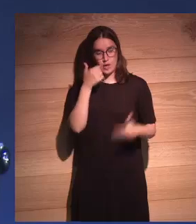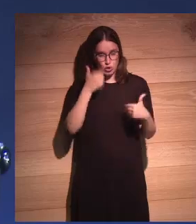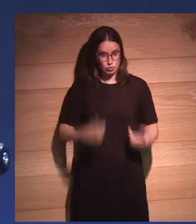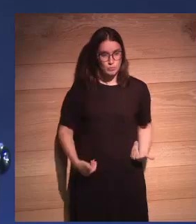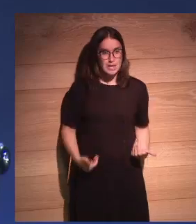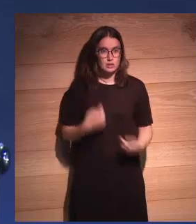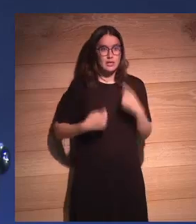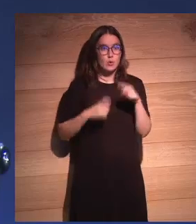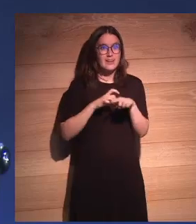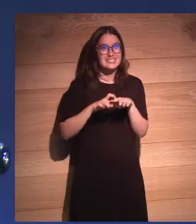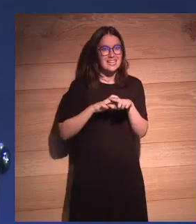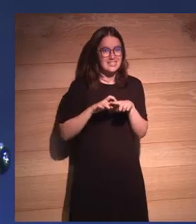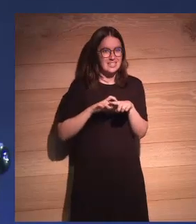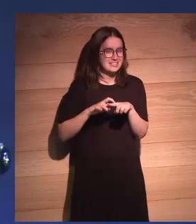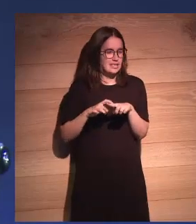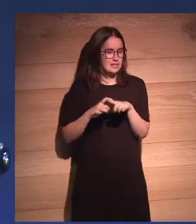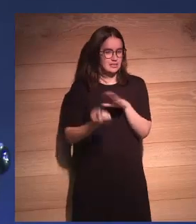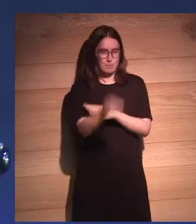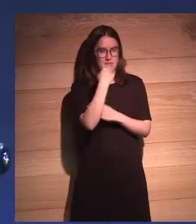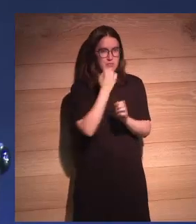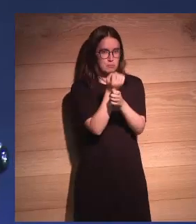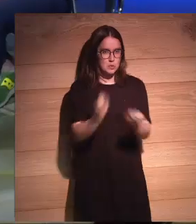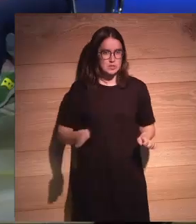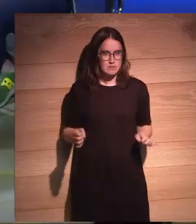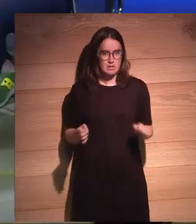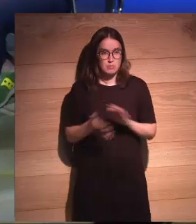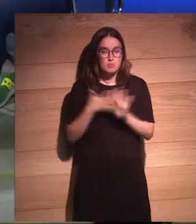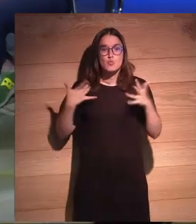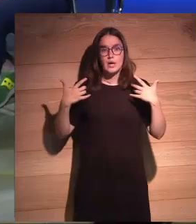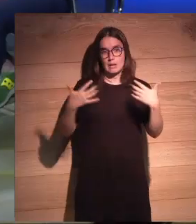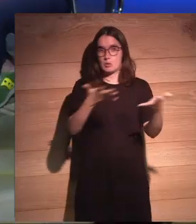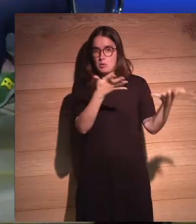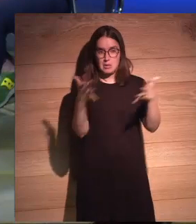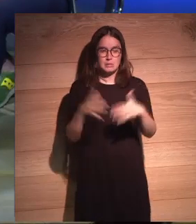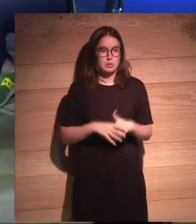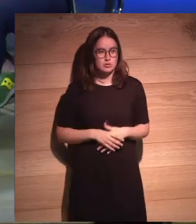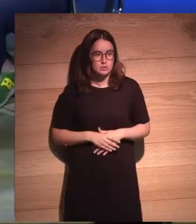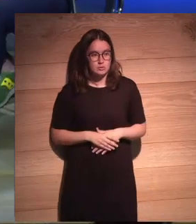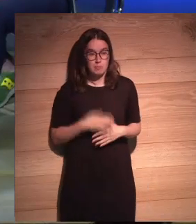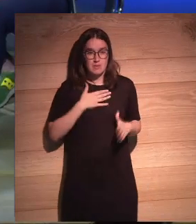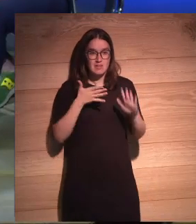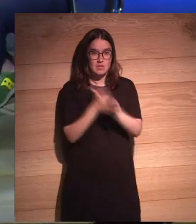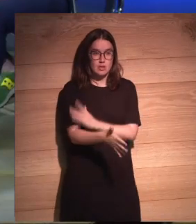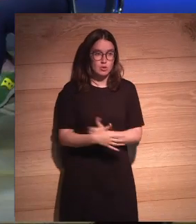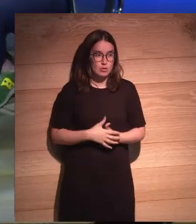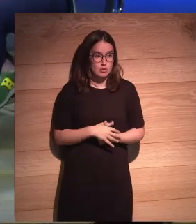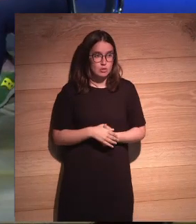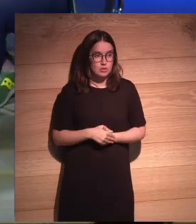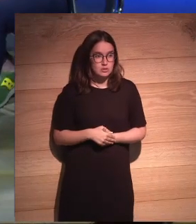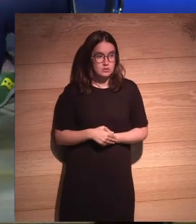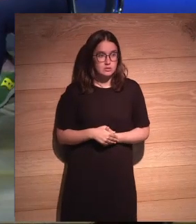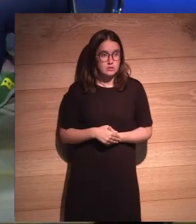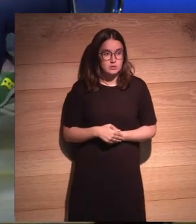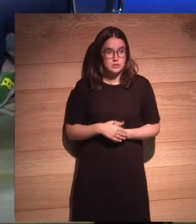humanos tenemos ciertas características que va a ser imposible. Muy rápido, pero bueno, sería mi definición. ¿Te